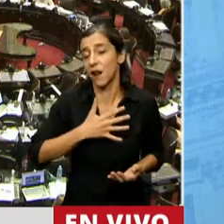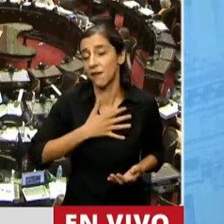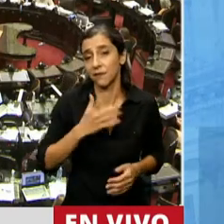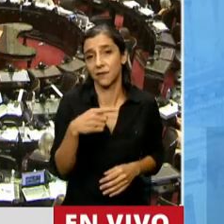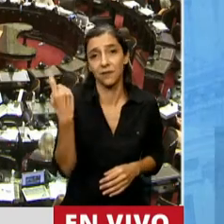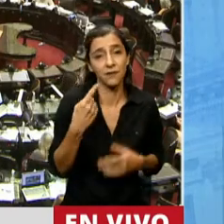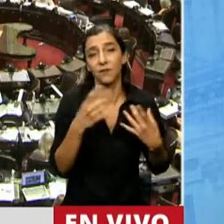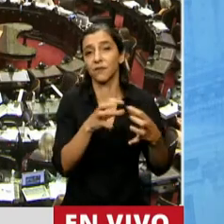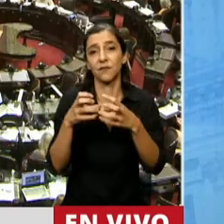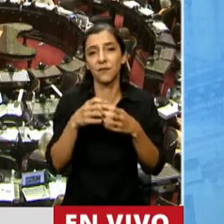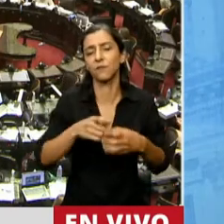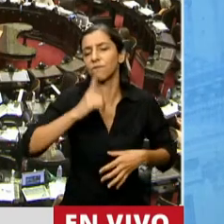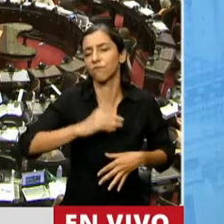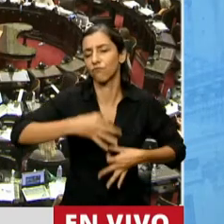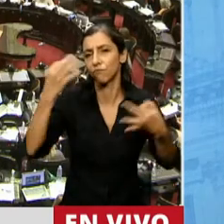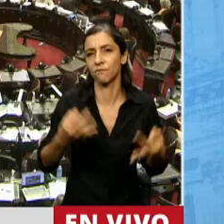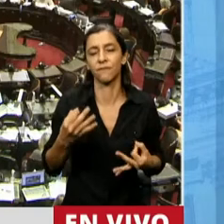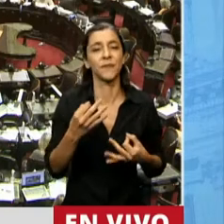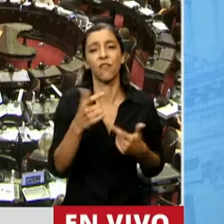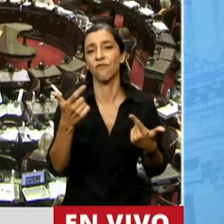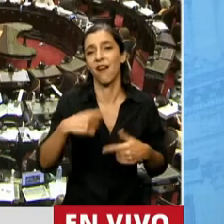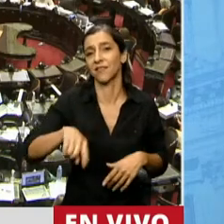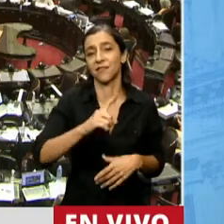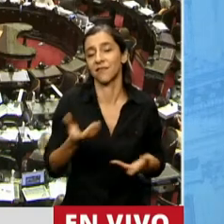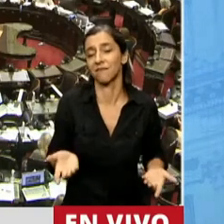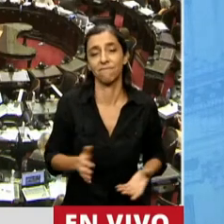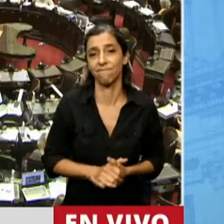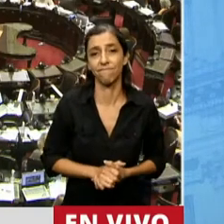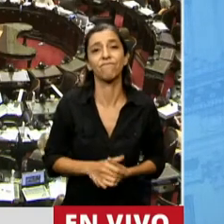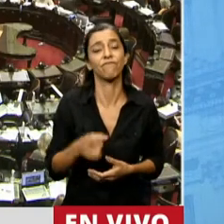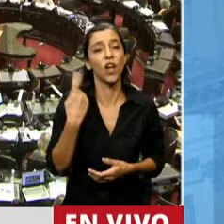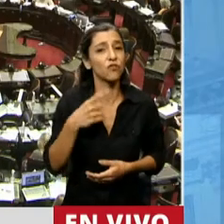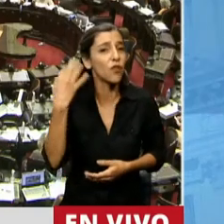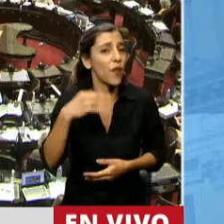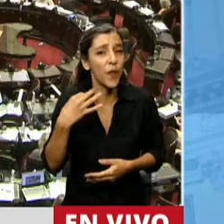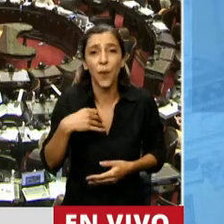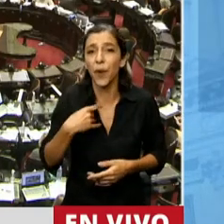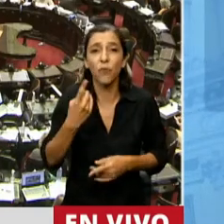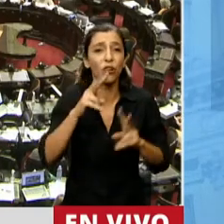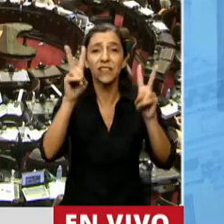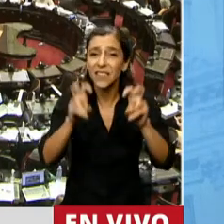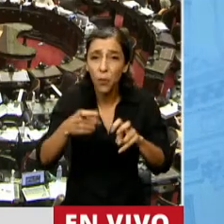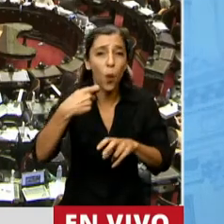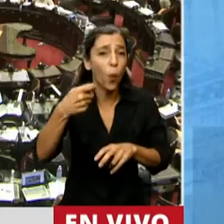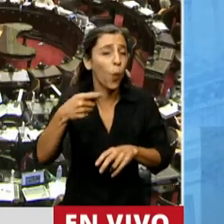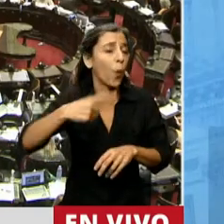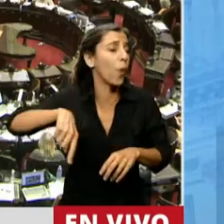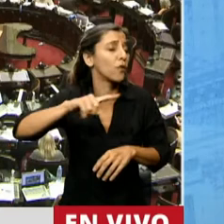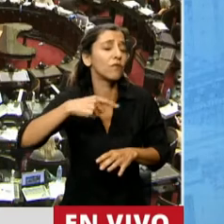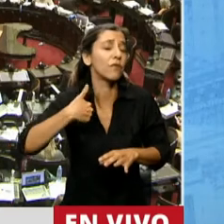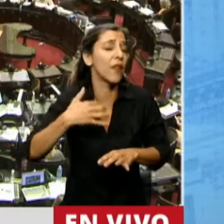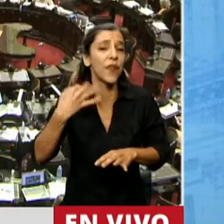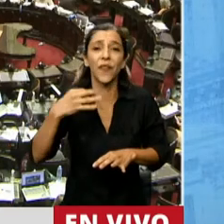a debatir seriamente la solución de los jubilados. Una de las razones, señor presidente, por las cuales yo